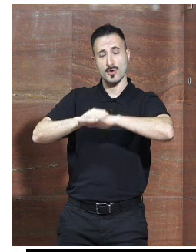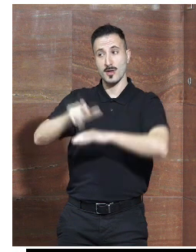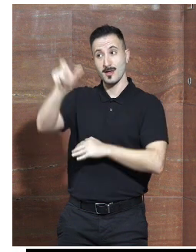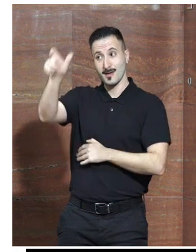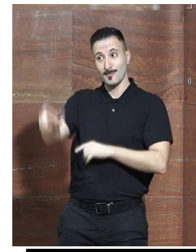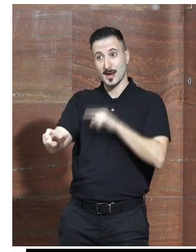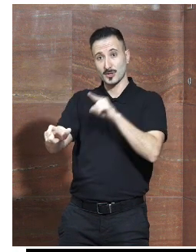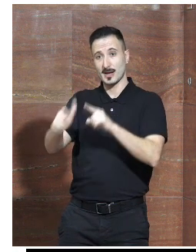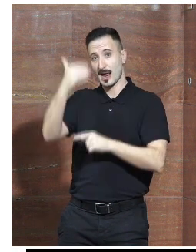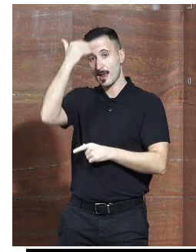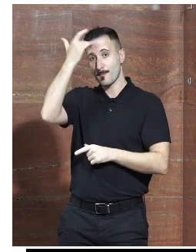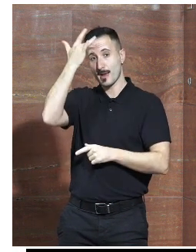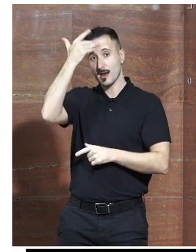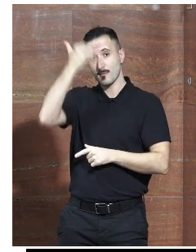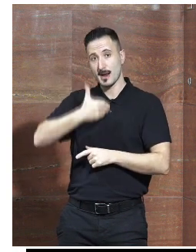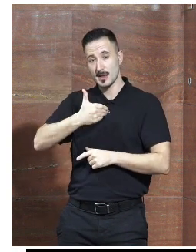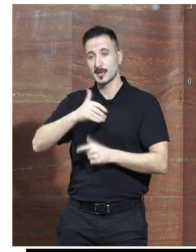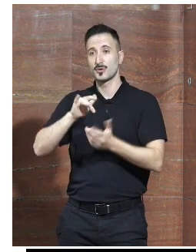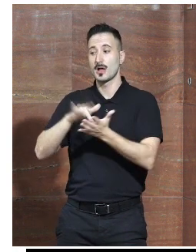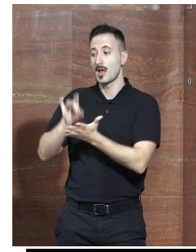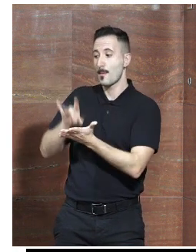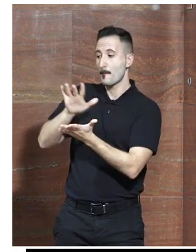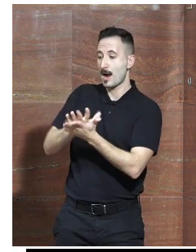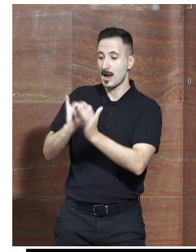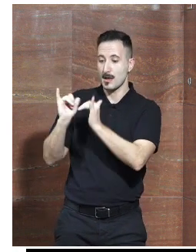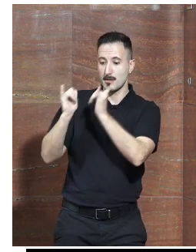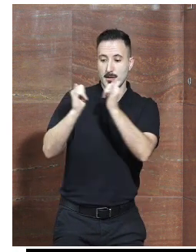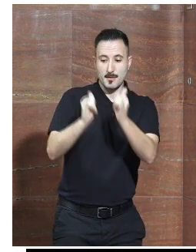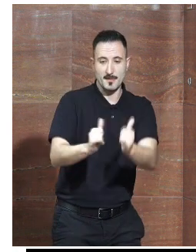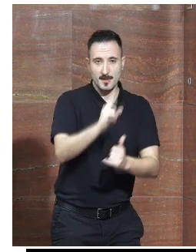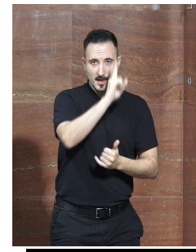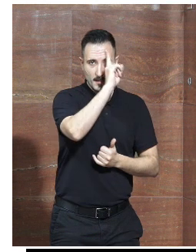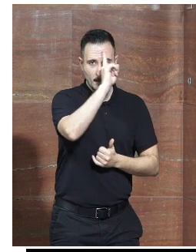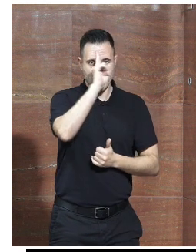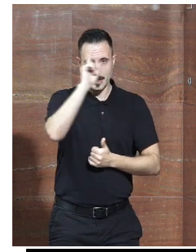tiene parálisis cerebral venía de Málaga para acá y al